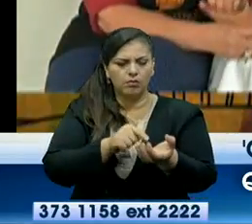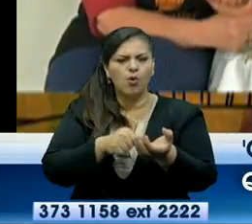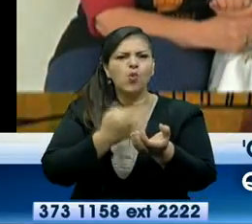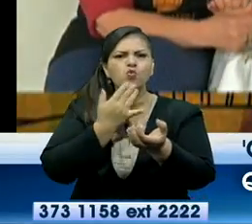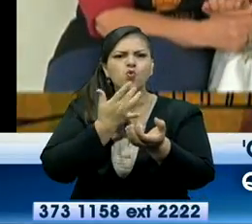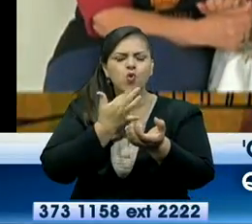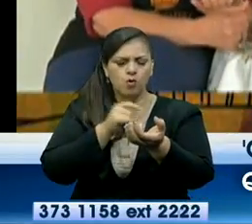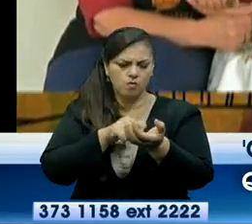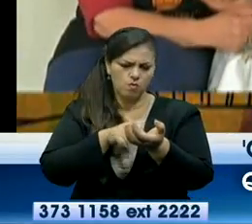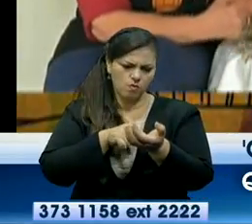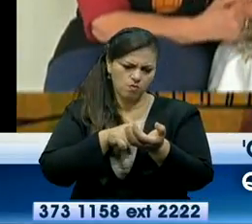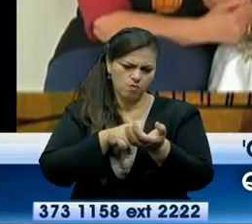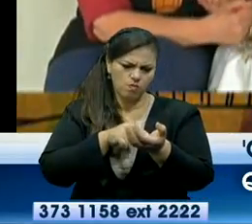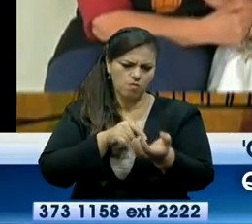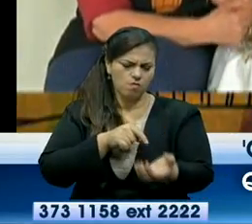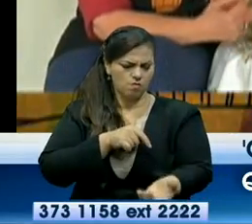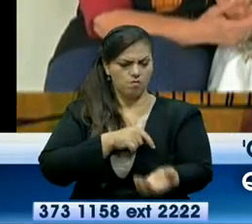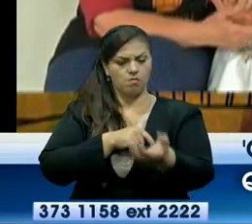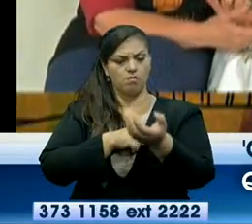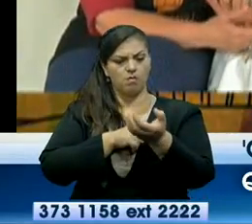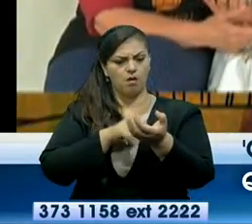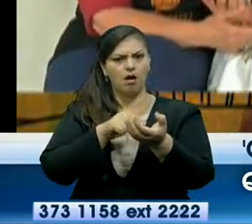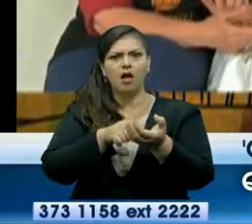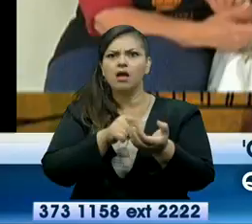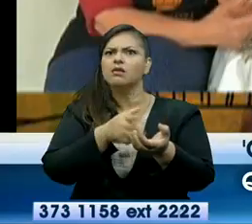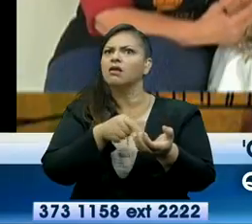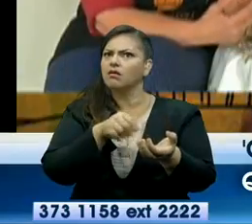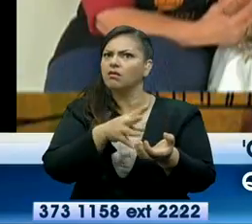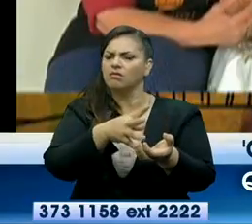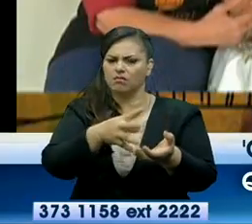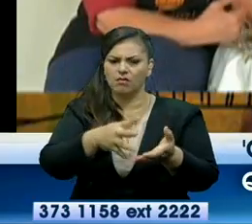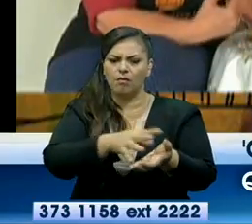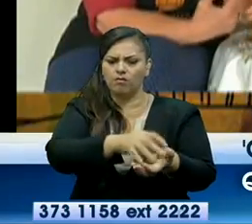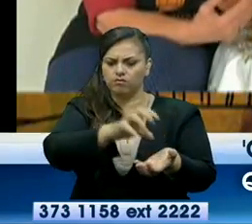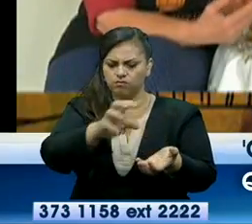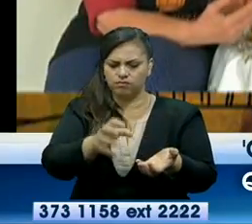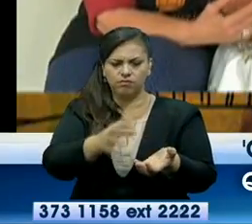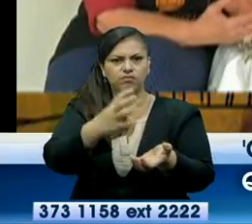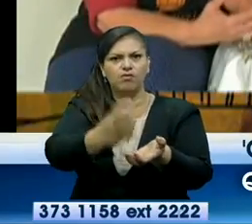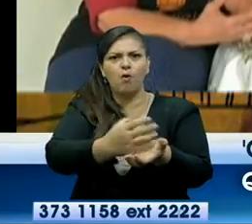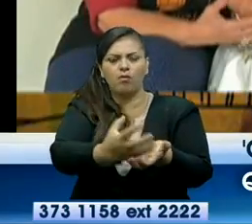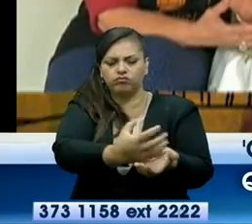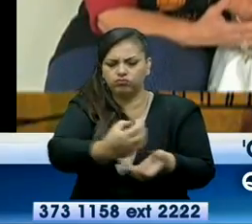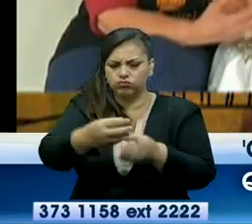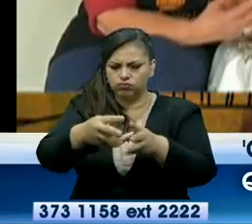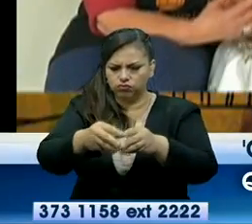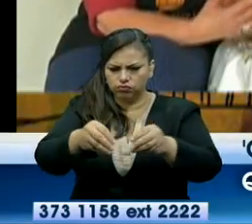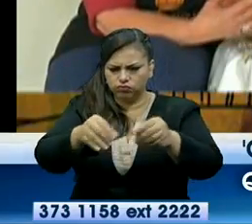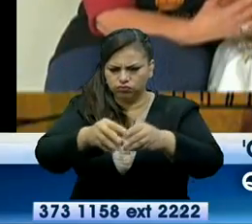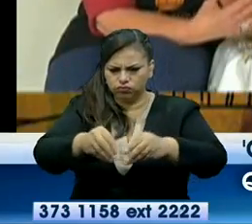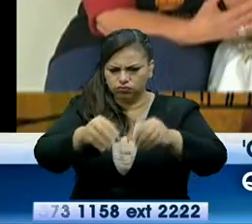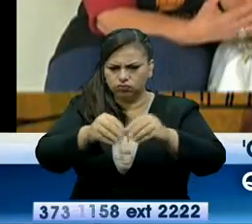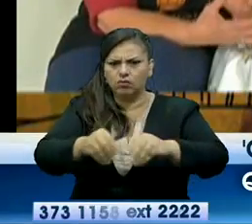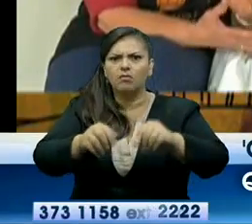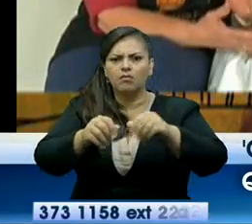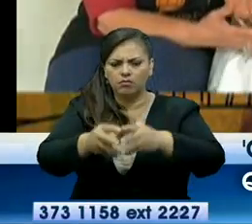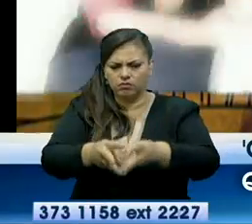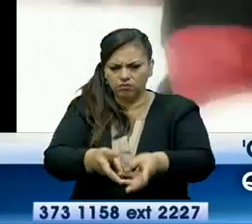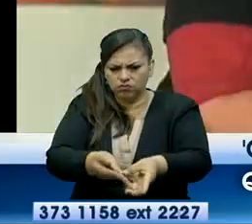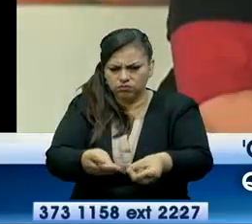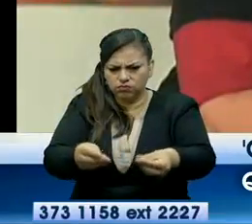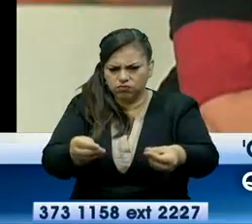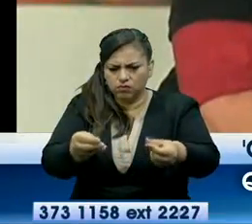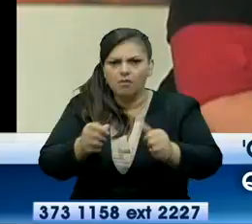me permite también trabajar en la pintura con ejemplo esta fue una incorporación que la desee aproximadamente hace unos 12 años